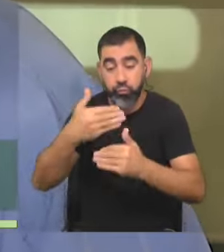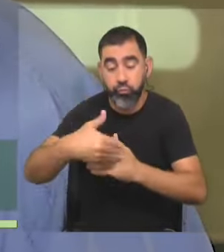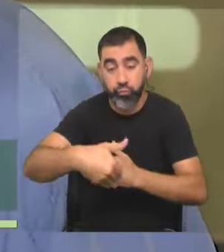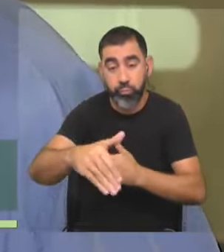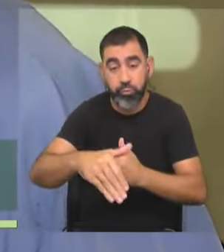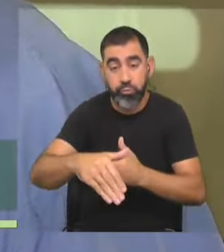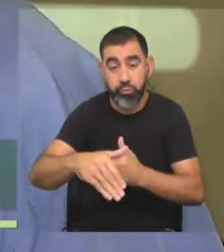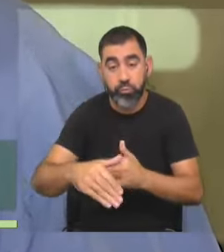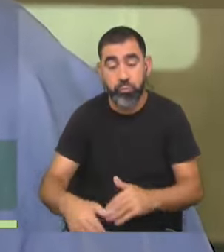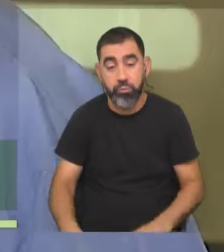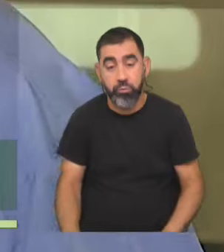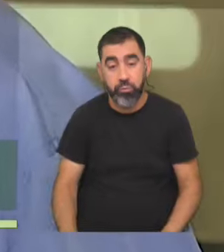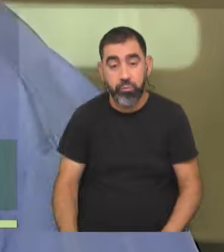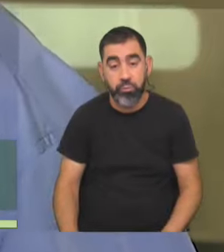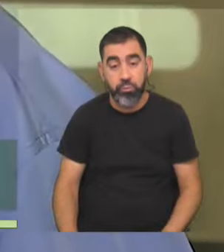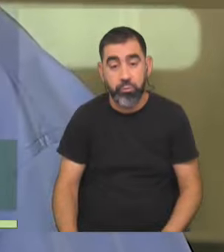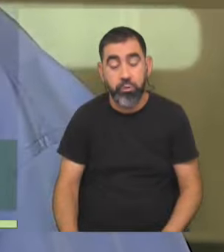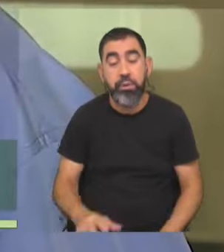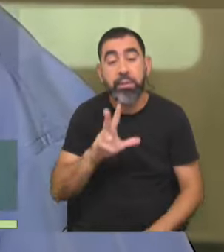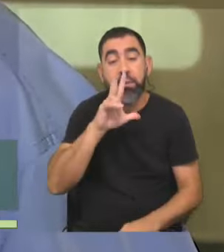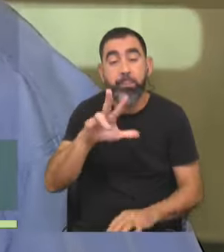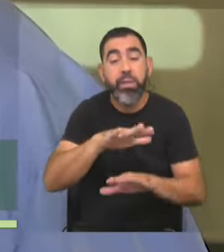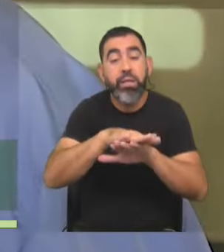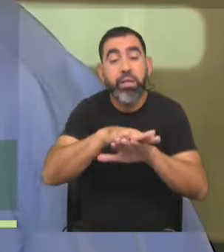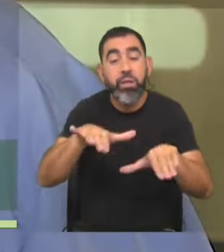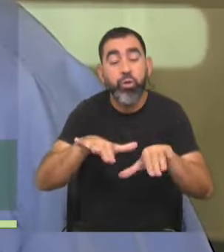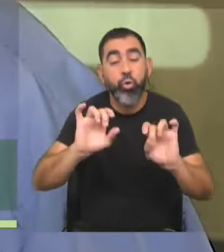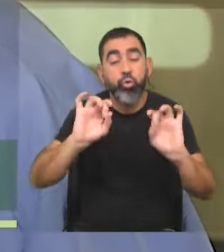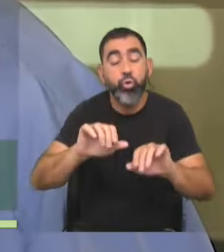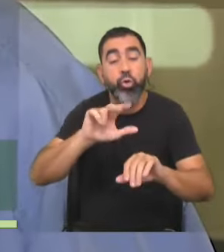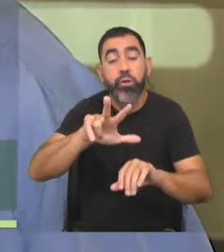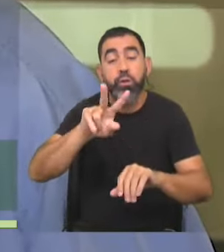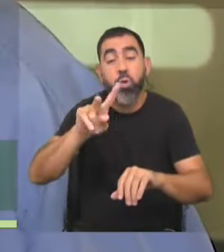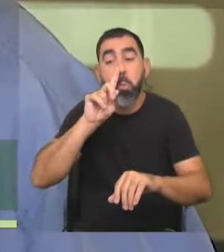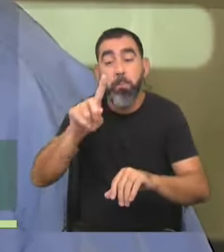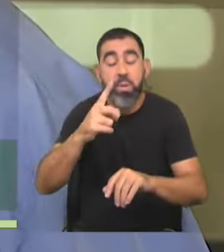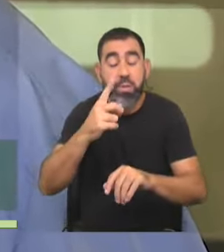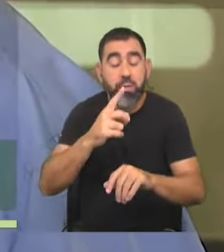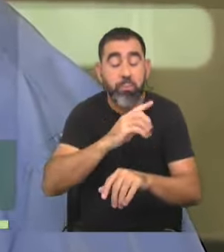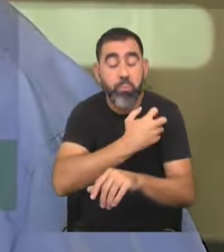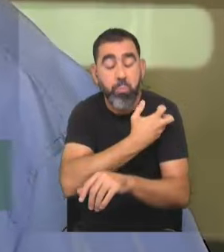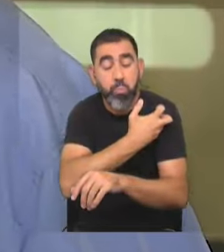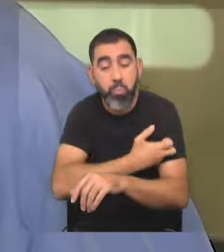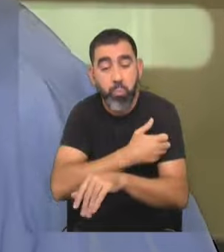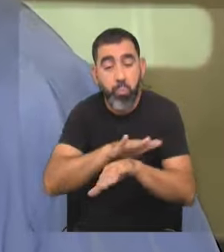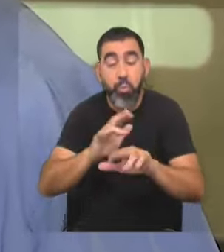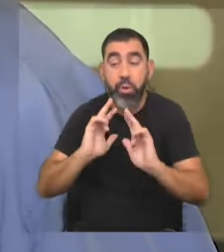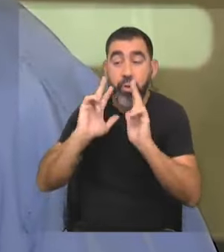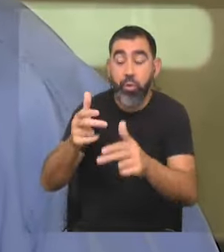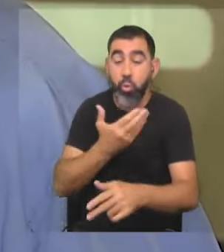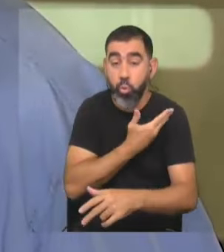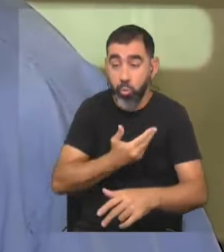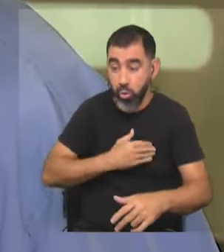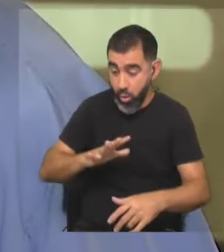está cubriendo menos de 3,000 niños de Los 32,000 del primer y segundo quintil de pobreza que dijo el